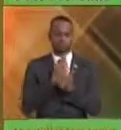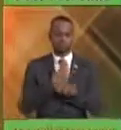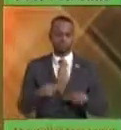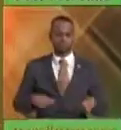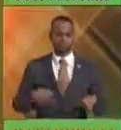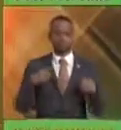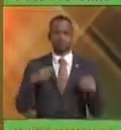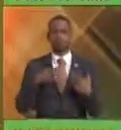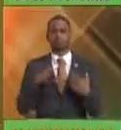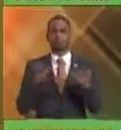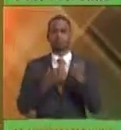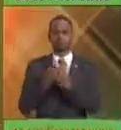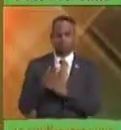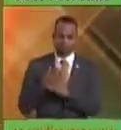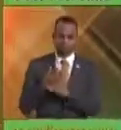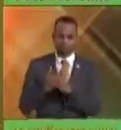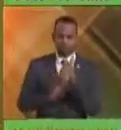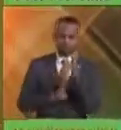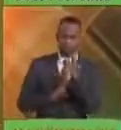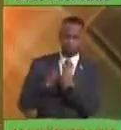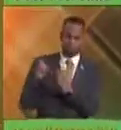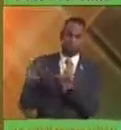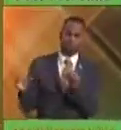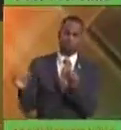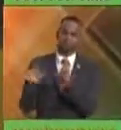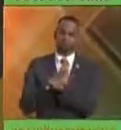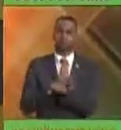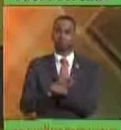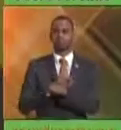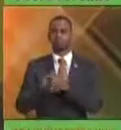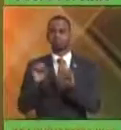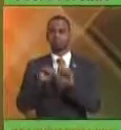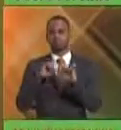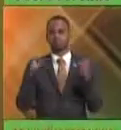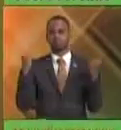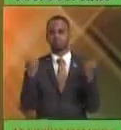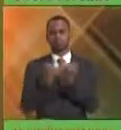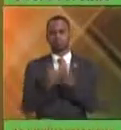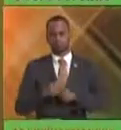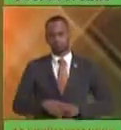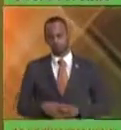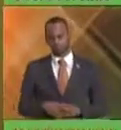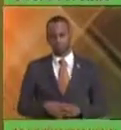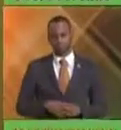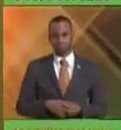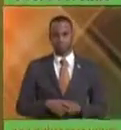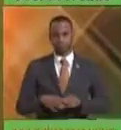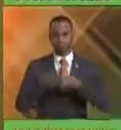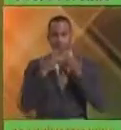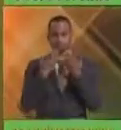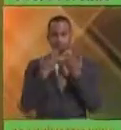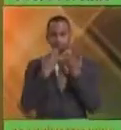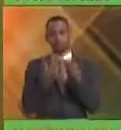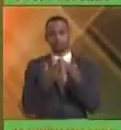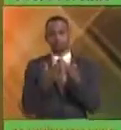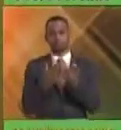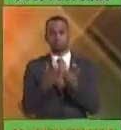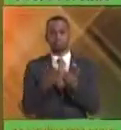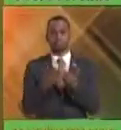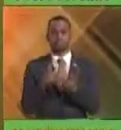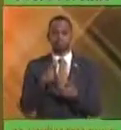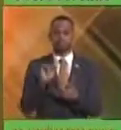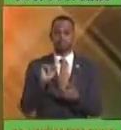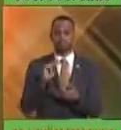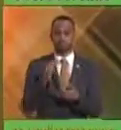accesibilidad con desarrollo pleno de la sociedad en su conjunto gracias a césar andrés gracias